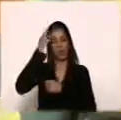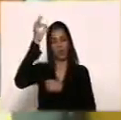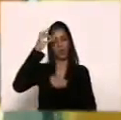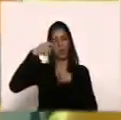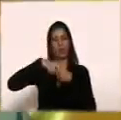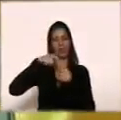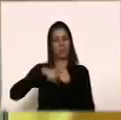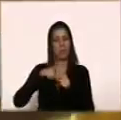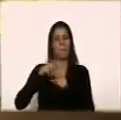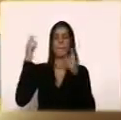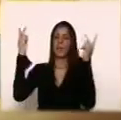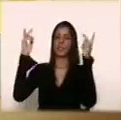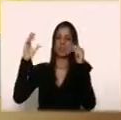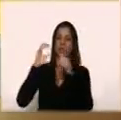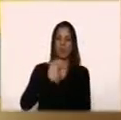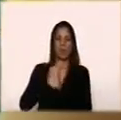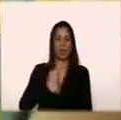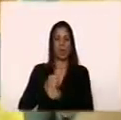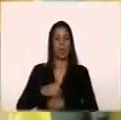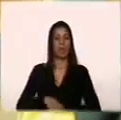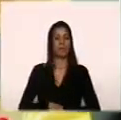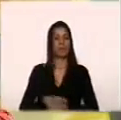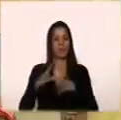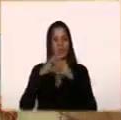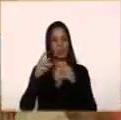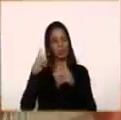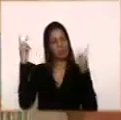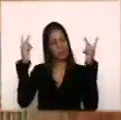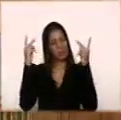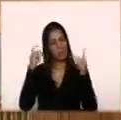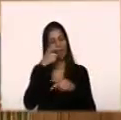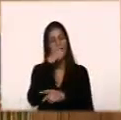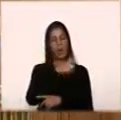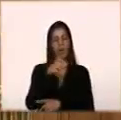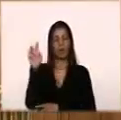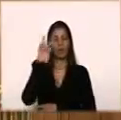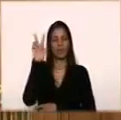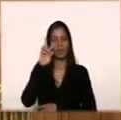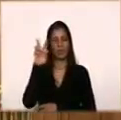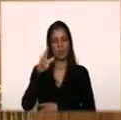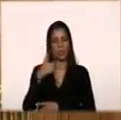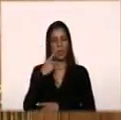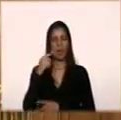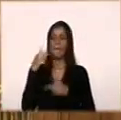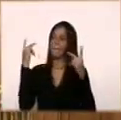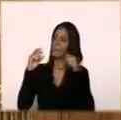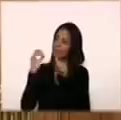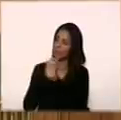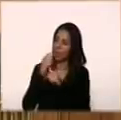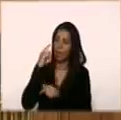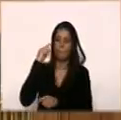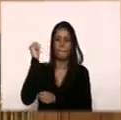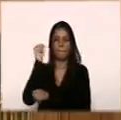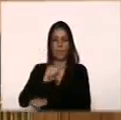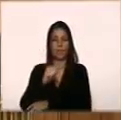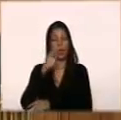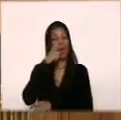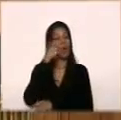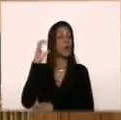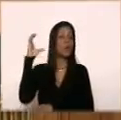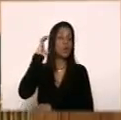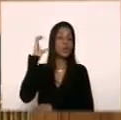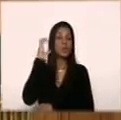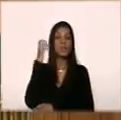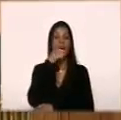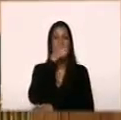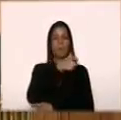CLAP vencerán, los Petros vencerán, el pueblo venezolano vencerá, y esa misma conciencia del pueblo venezolano,